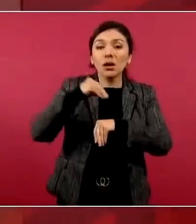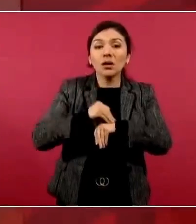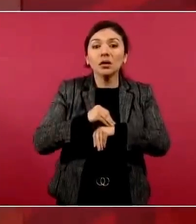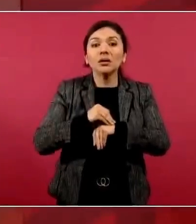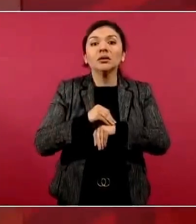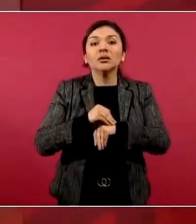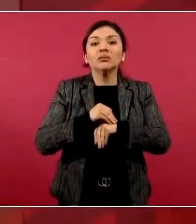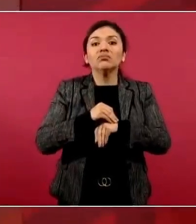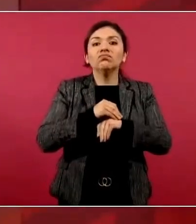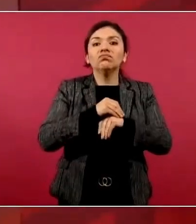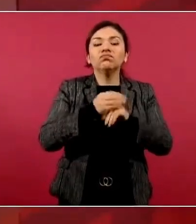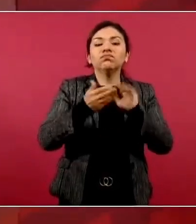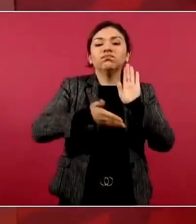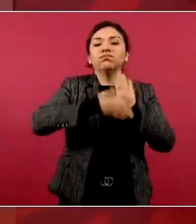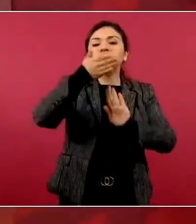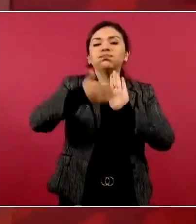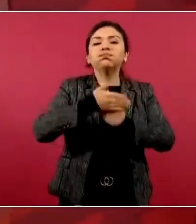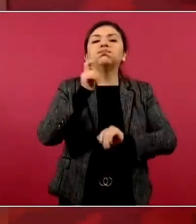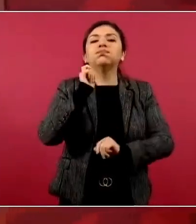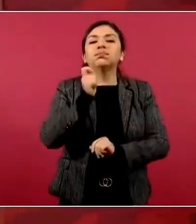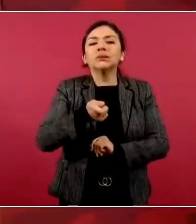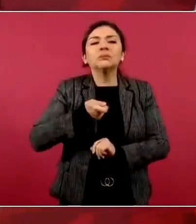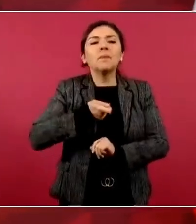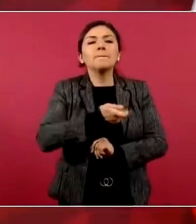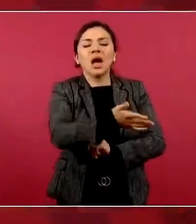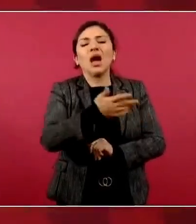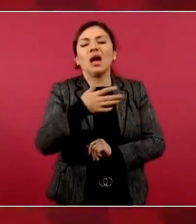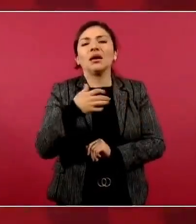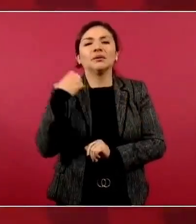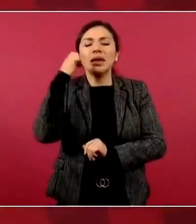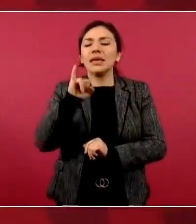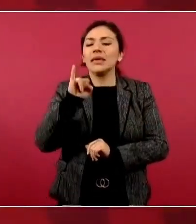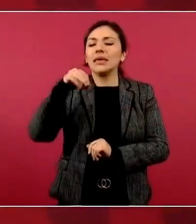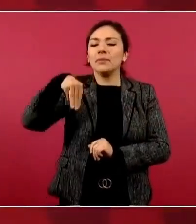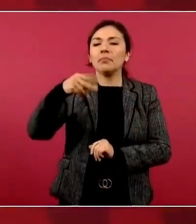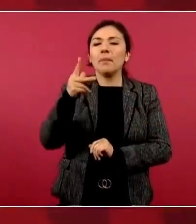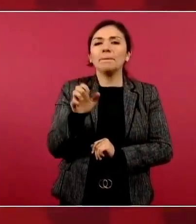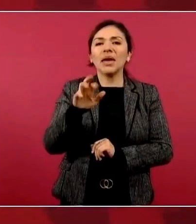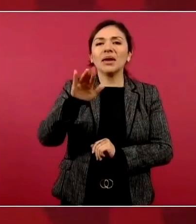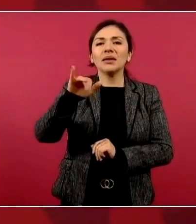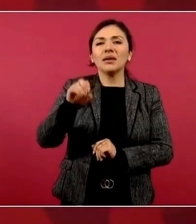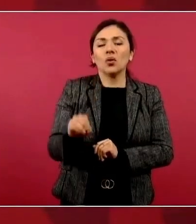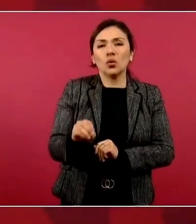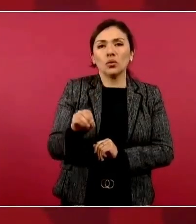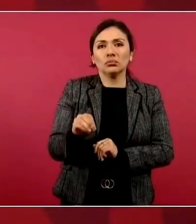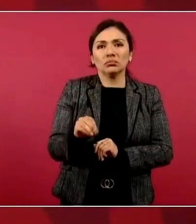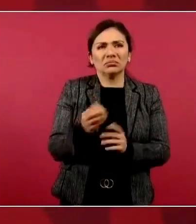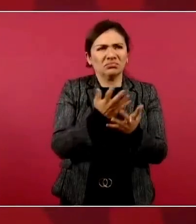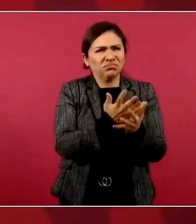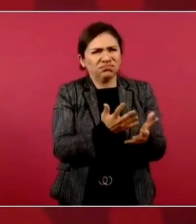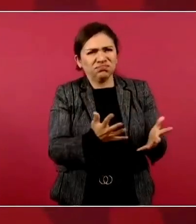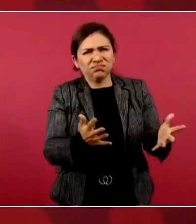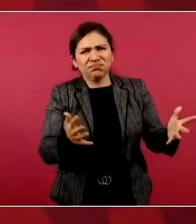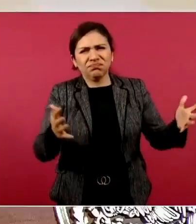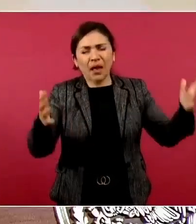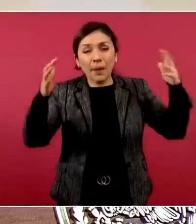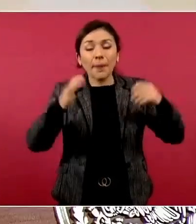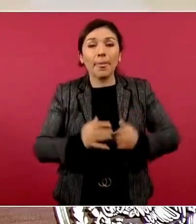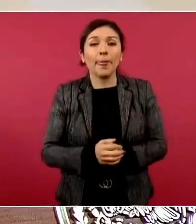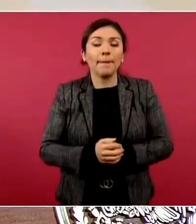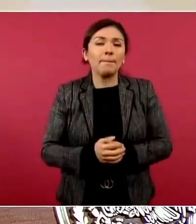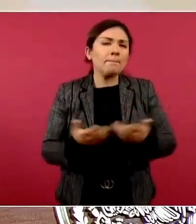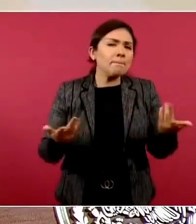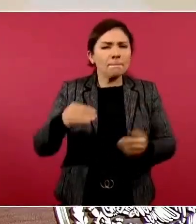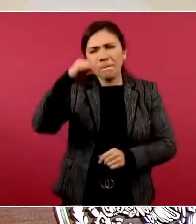lo que podría llamarse un imperio, pero se puede